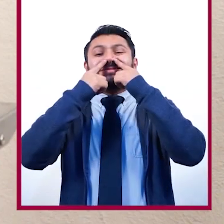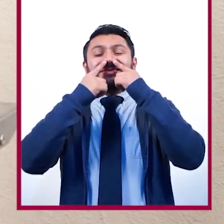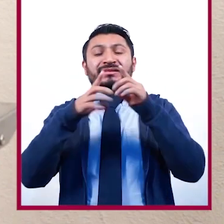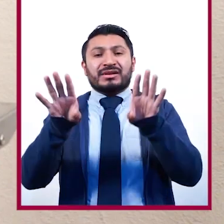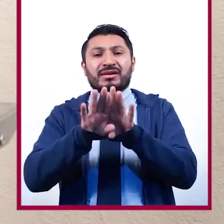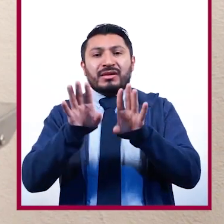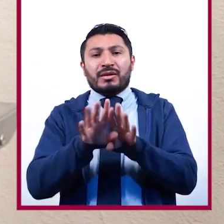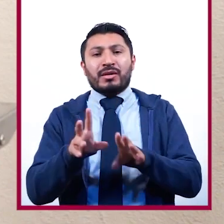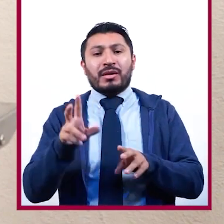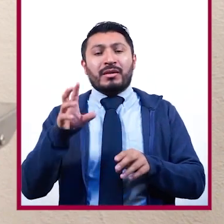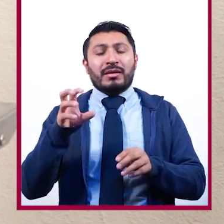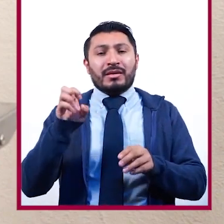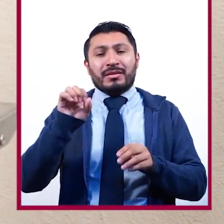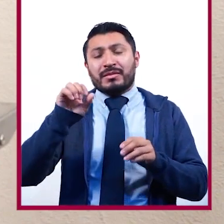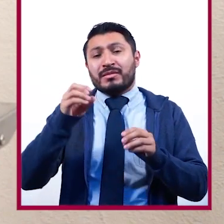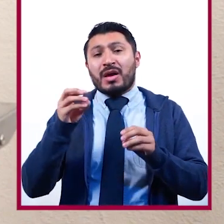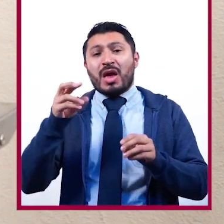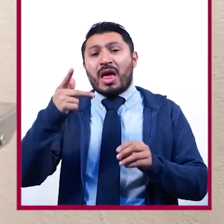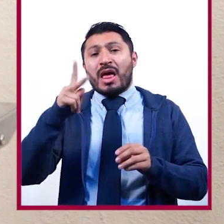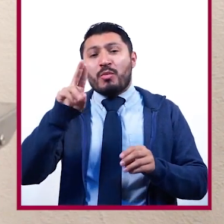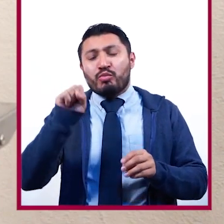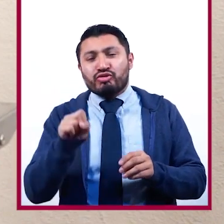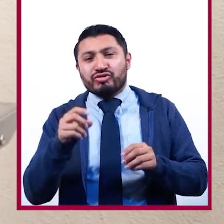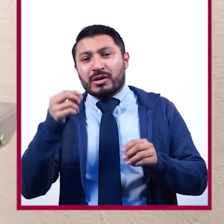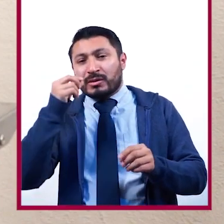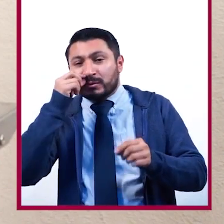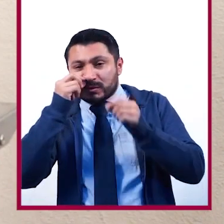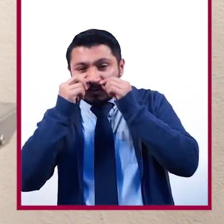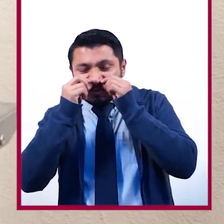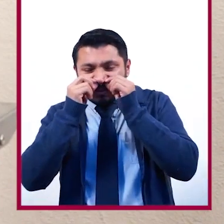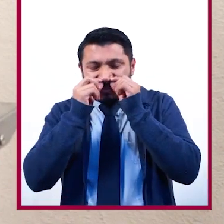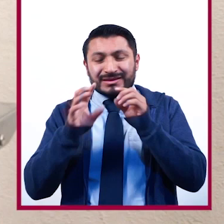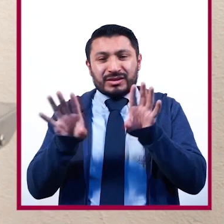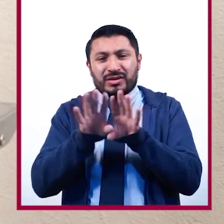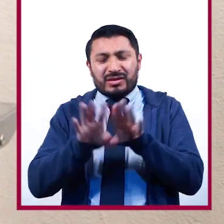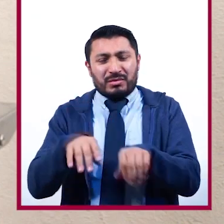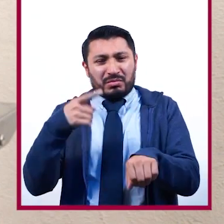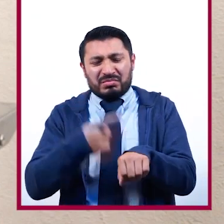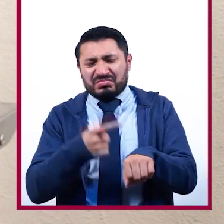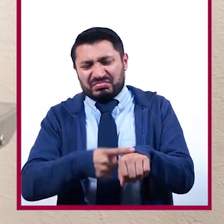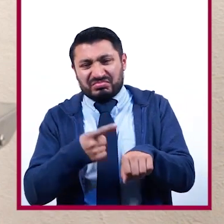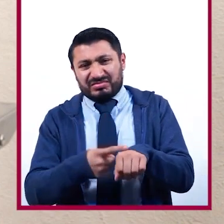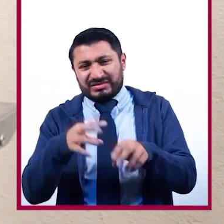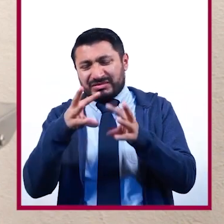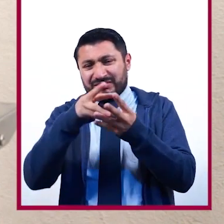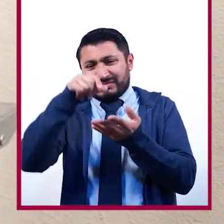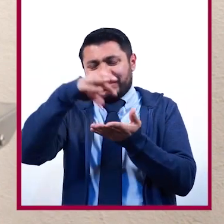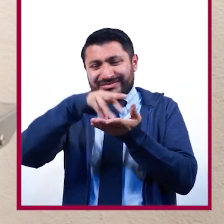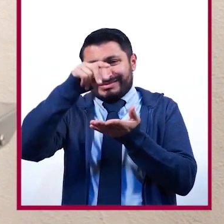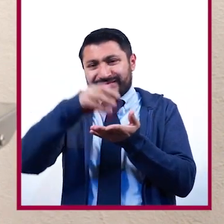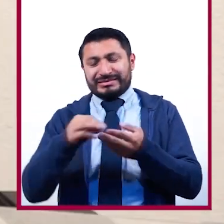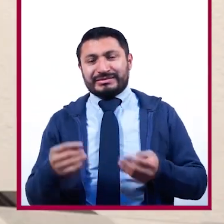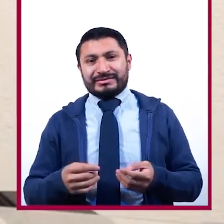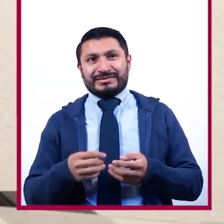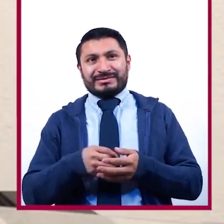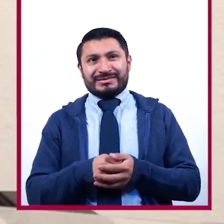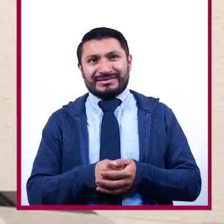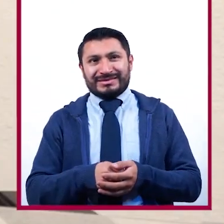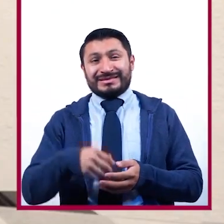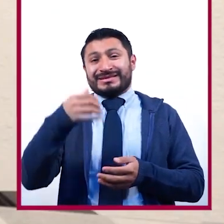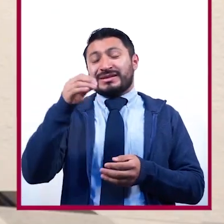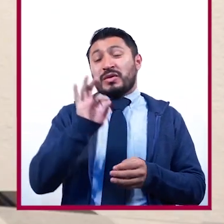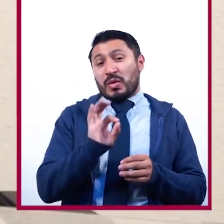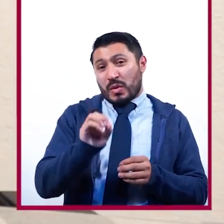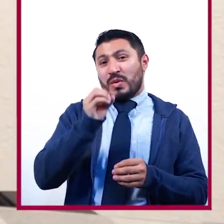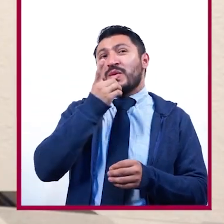niña o el niño sano un algodón mojado con pus de pústulas frescas y costras secas pulverizadas, o